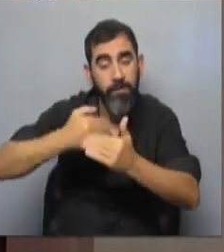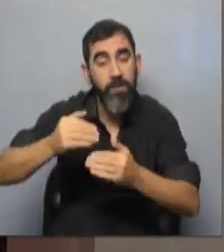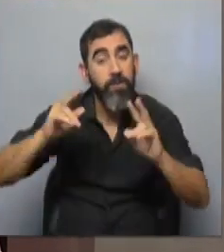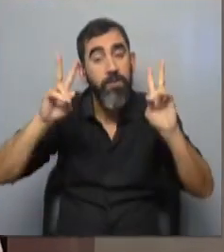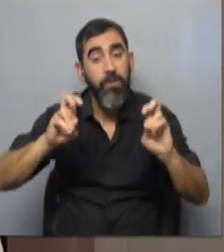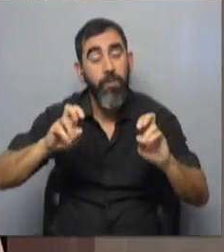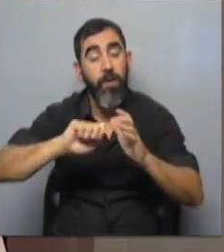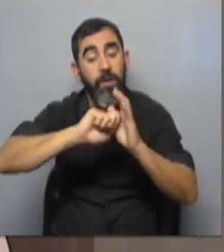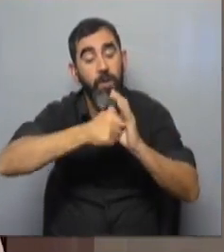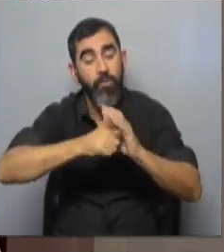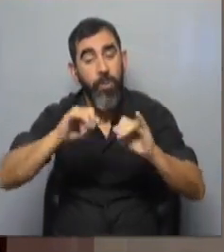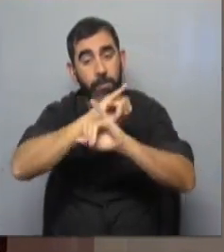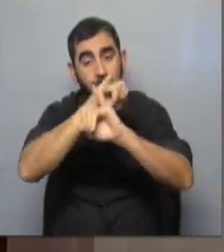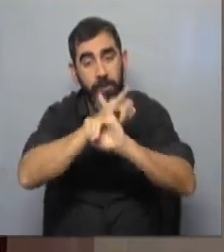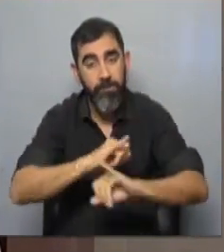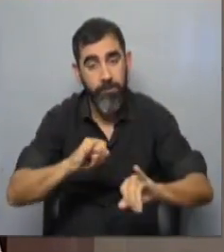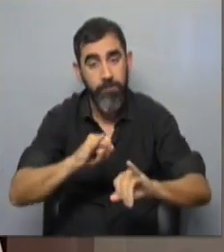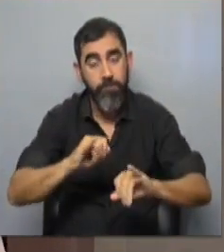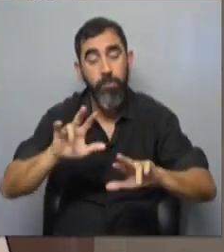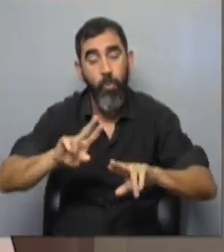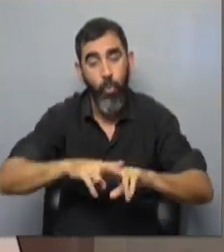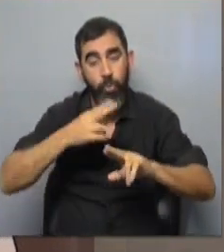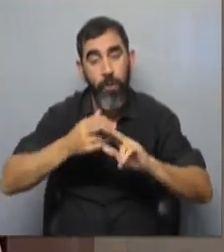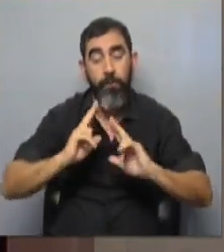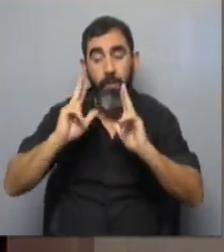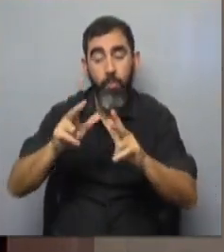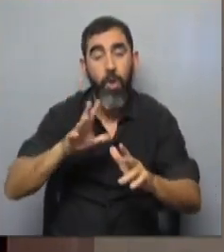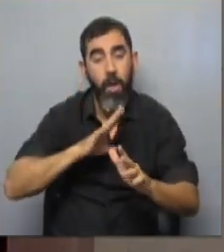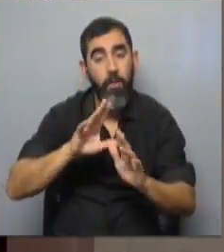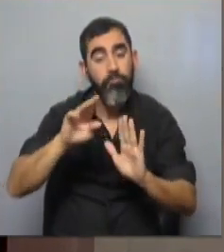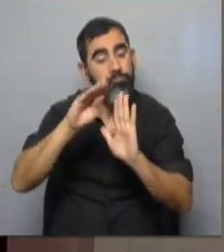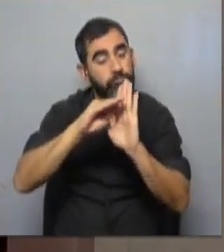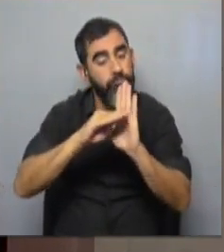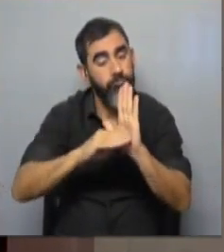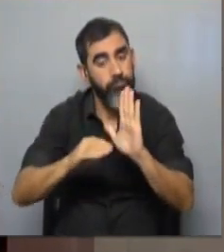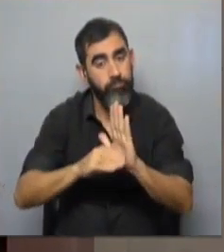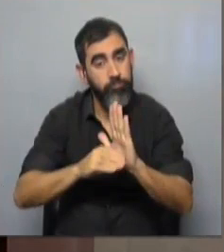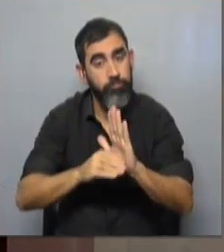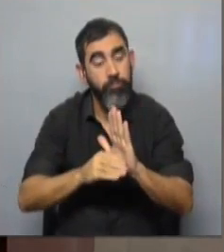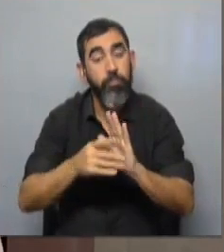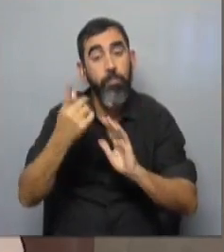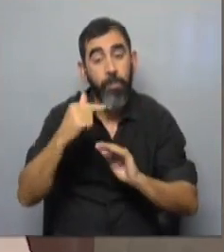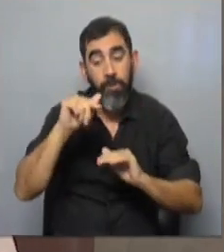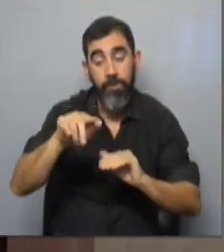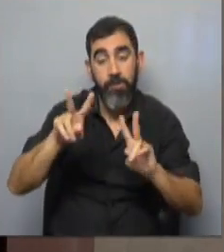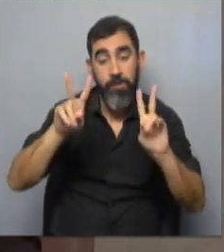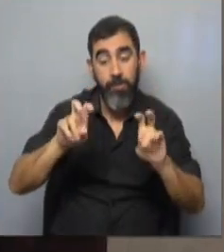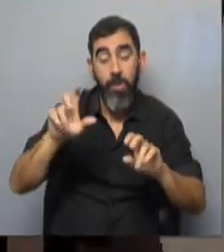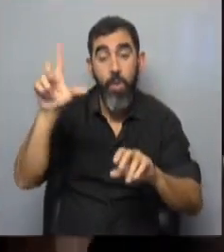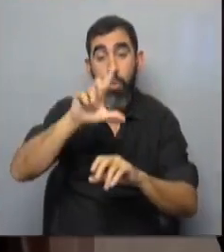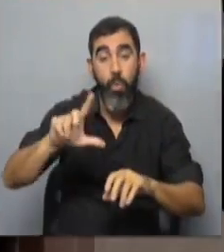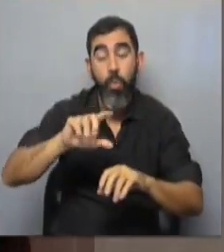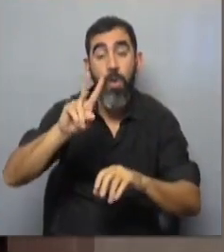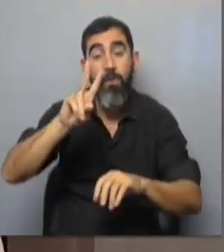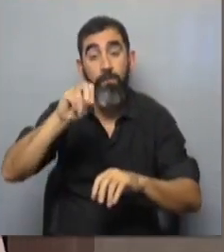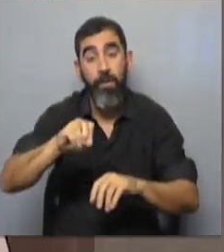tiene que ver la cláusula de paz. Nosotros le reiteramos que teníamos medidas dispuestas, pero en aras de esta instancia que se va a llevar el lunes